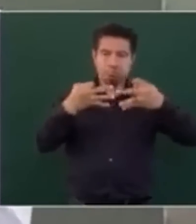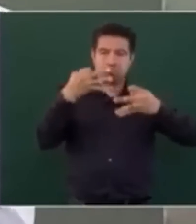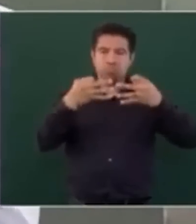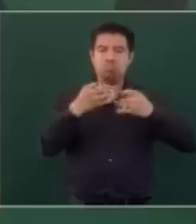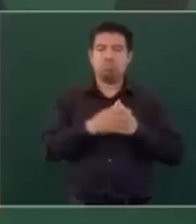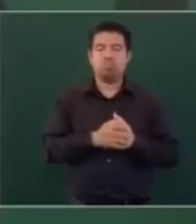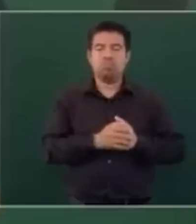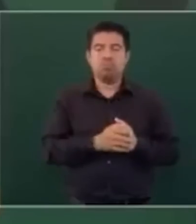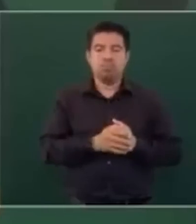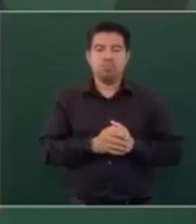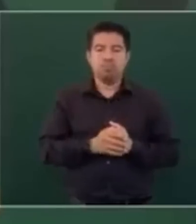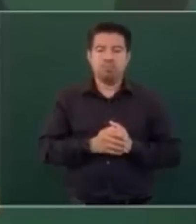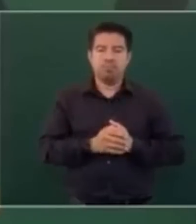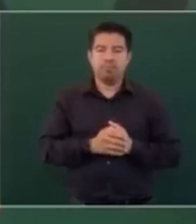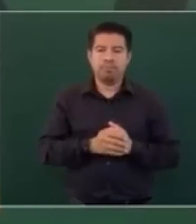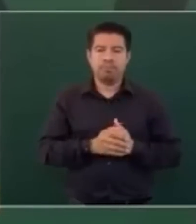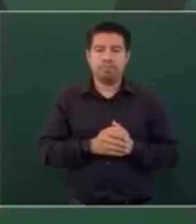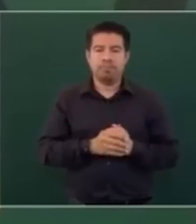para tener